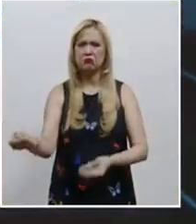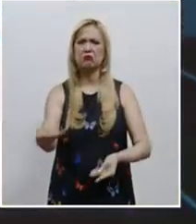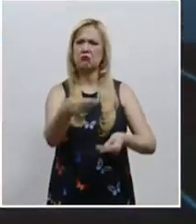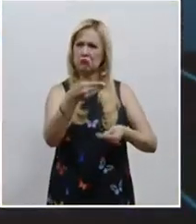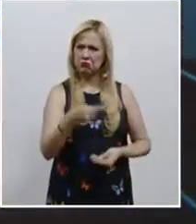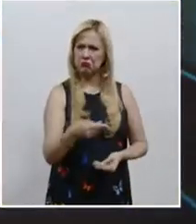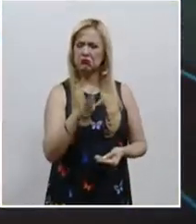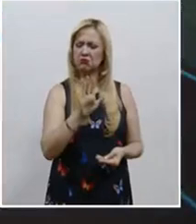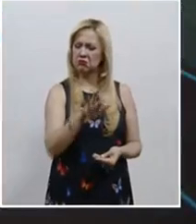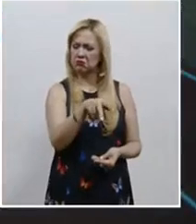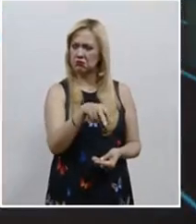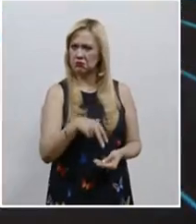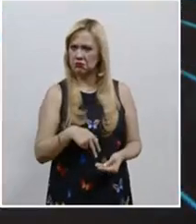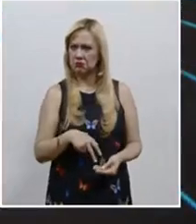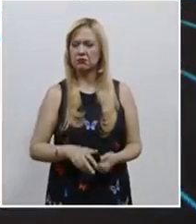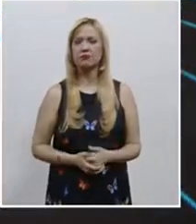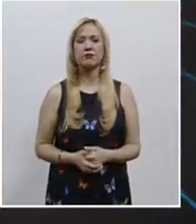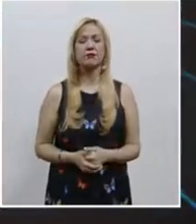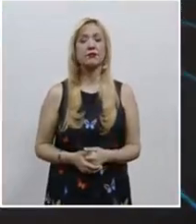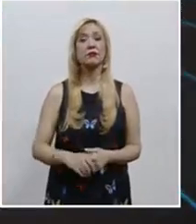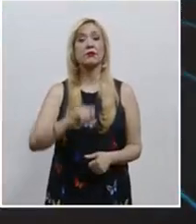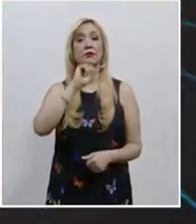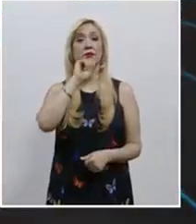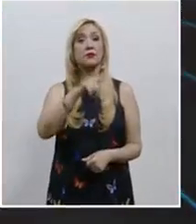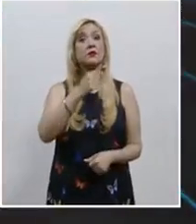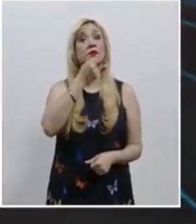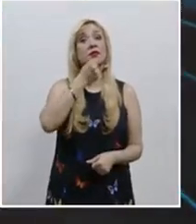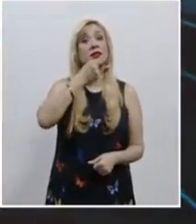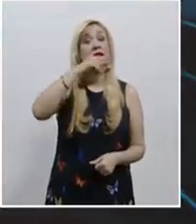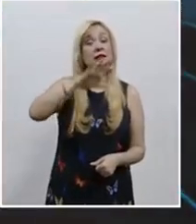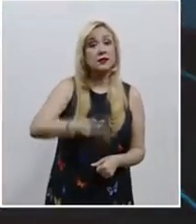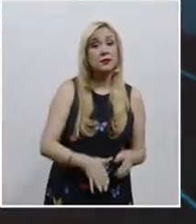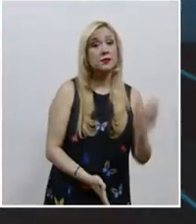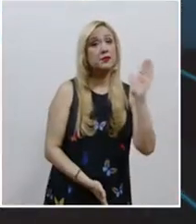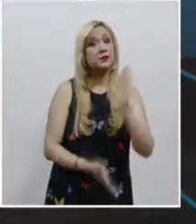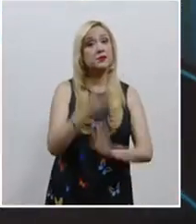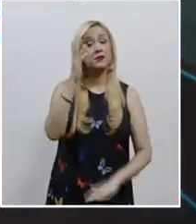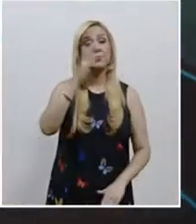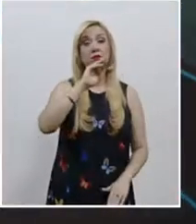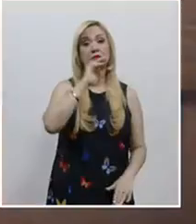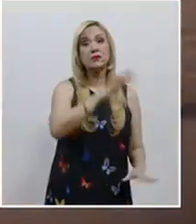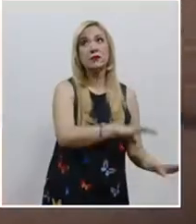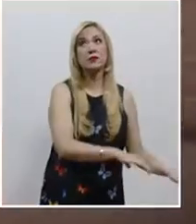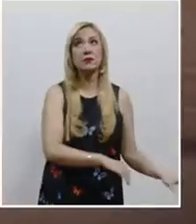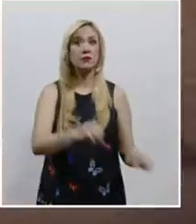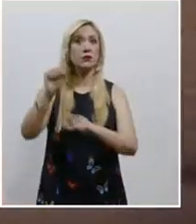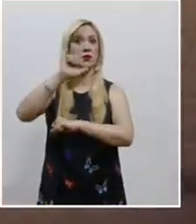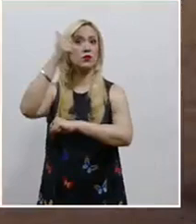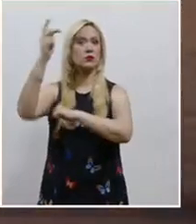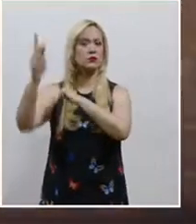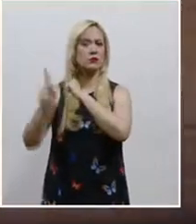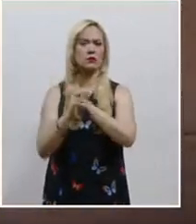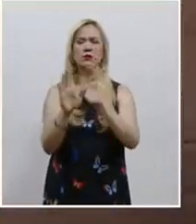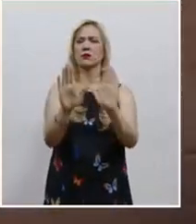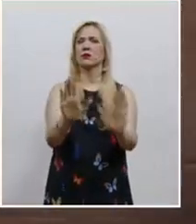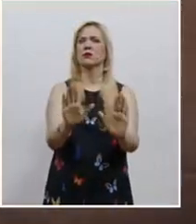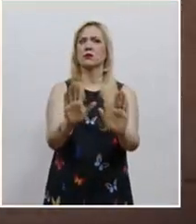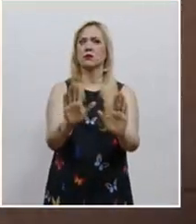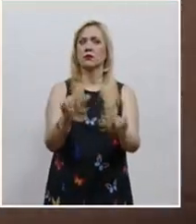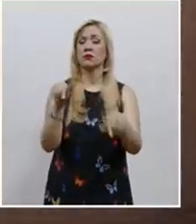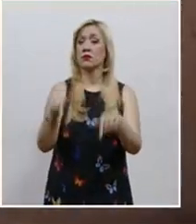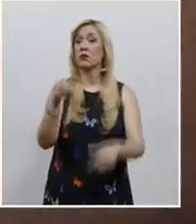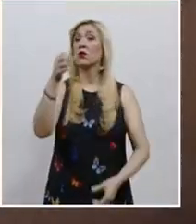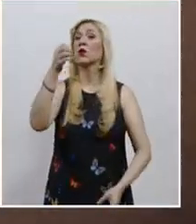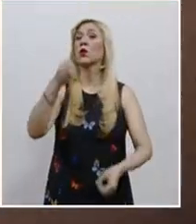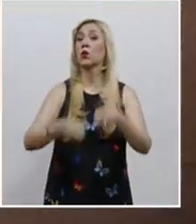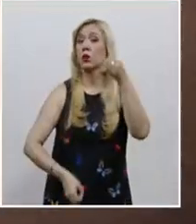Al resolver un asunto sobre restitución internacional de una niña, la primera sala de la Corte determinó que dicho procedimiento constituye un auténtico